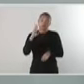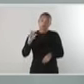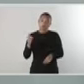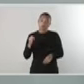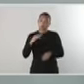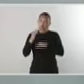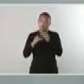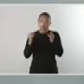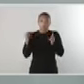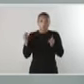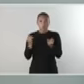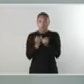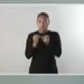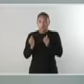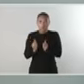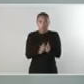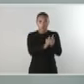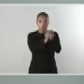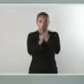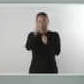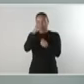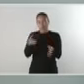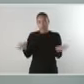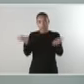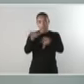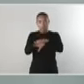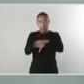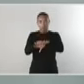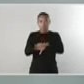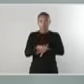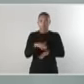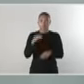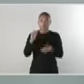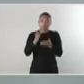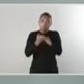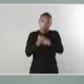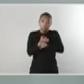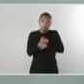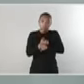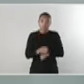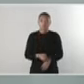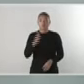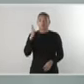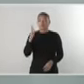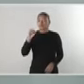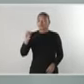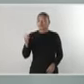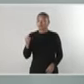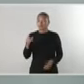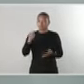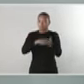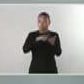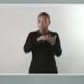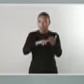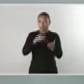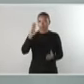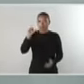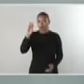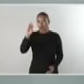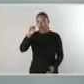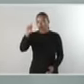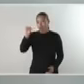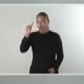todos con alegría asegurar el cambio y la alternancia en nuestro estado este 5 de junio vota Cabeza de